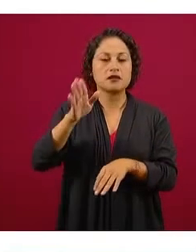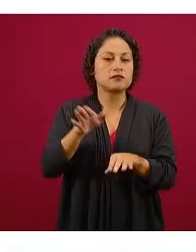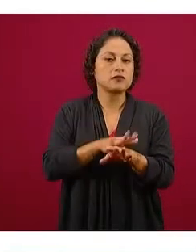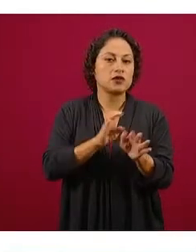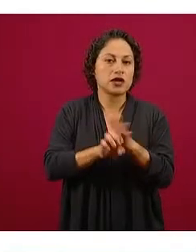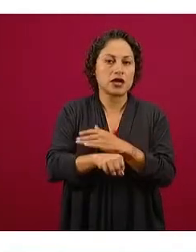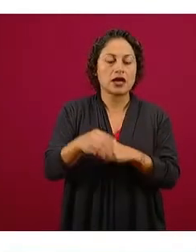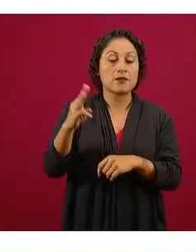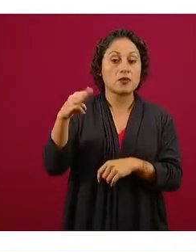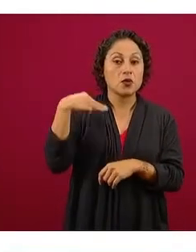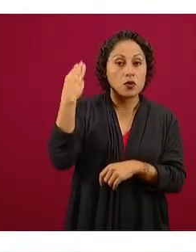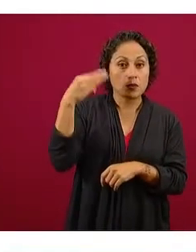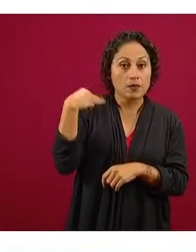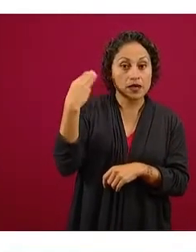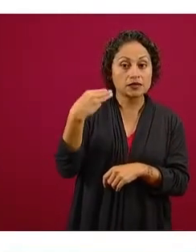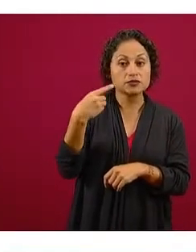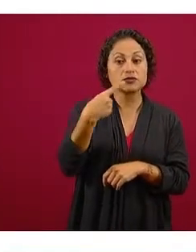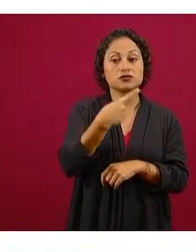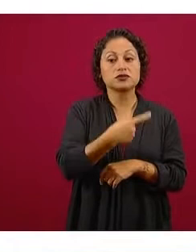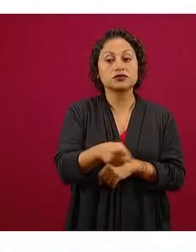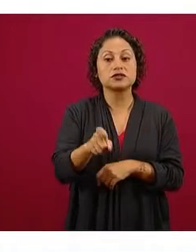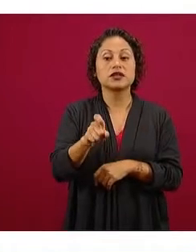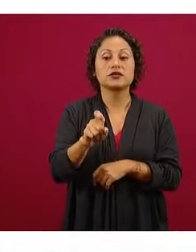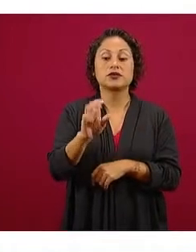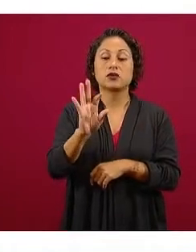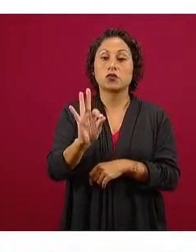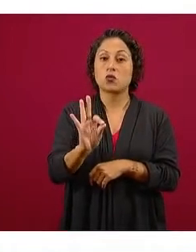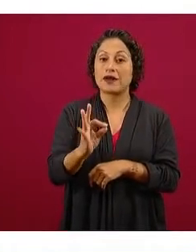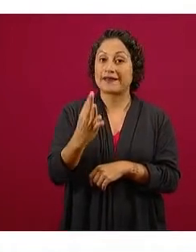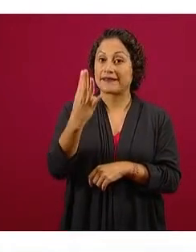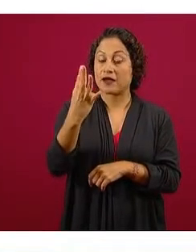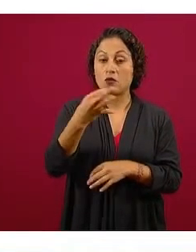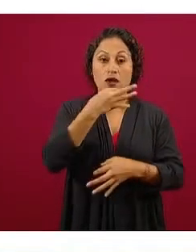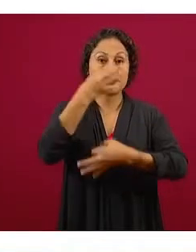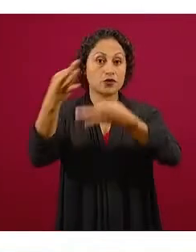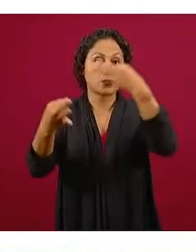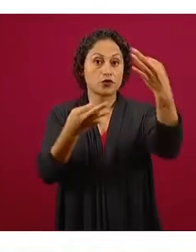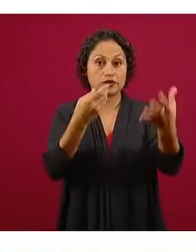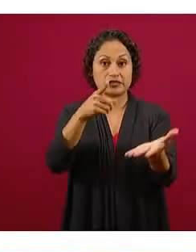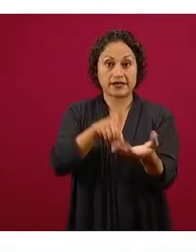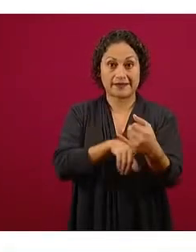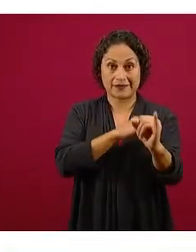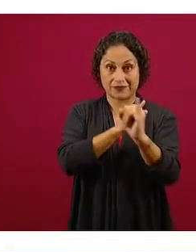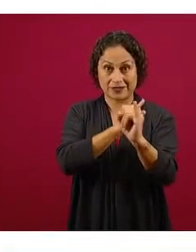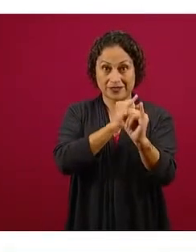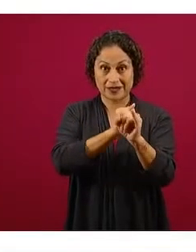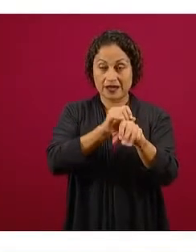fueron 144 noticias que circularon en las redes sociodigitales en todo el país,